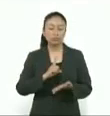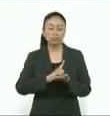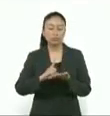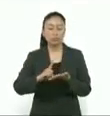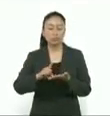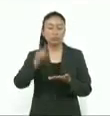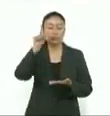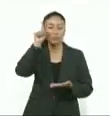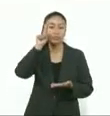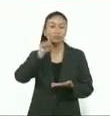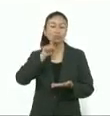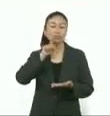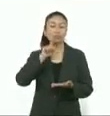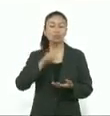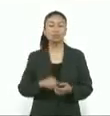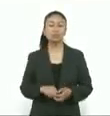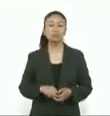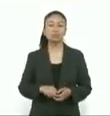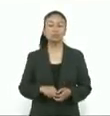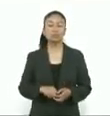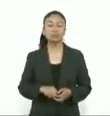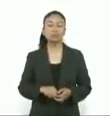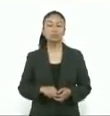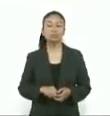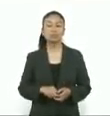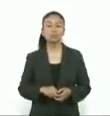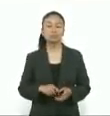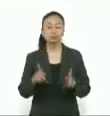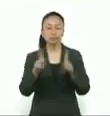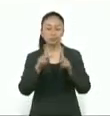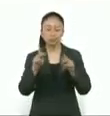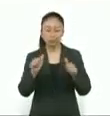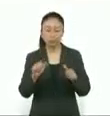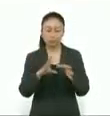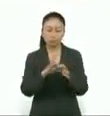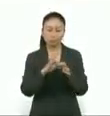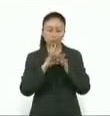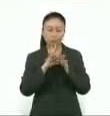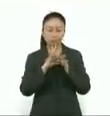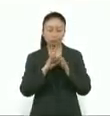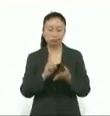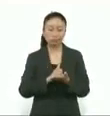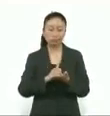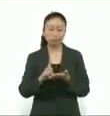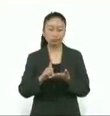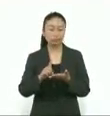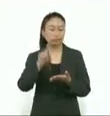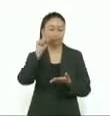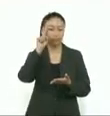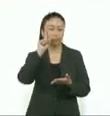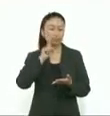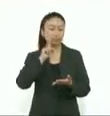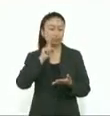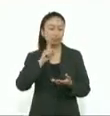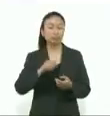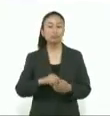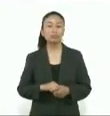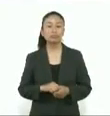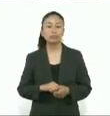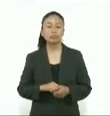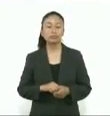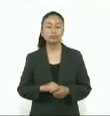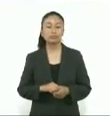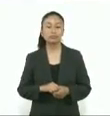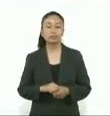las mujeres se inscriben en la lucha por la paz. Los derechos de las mujeres se